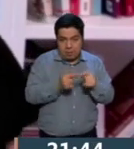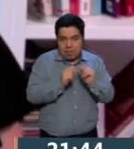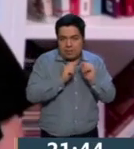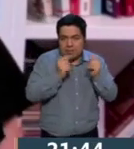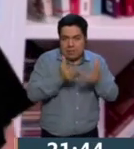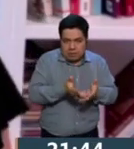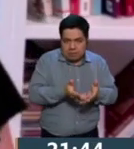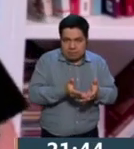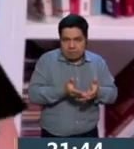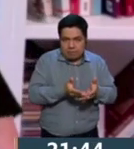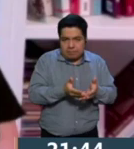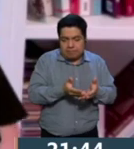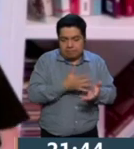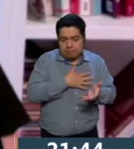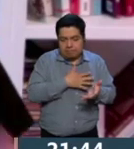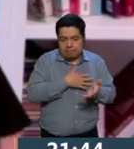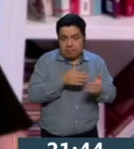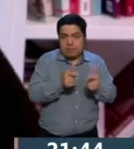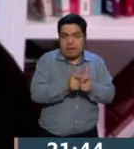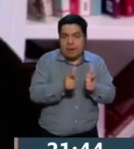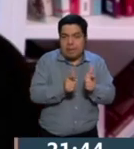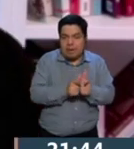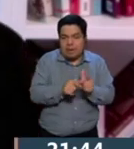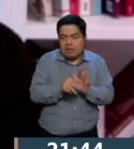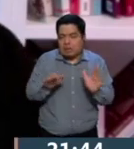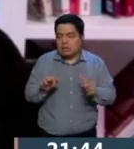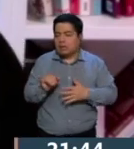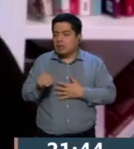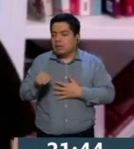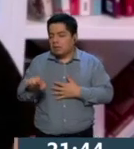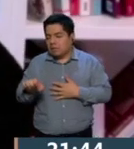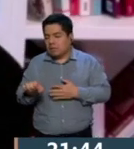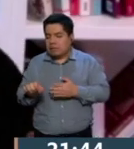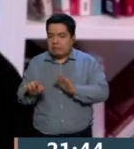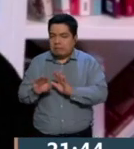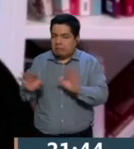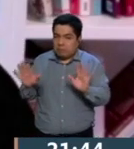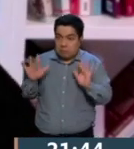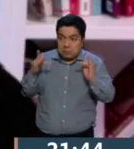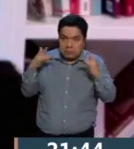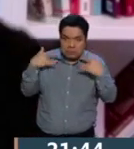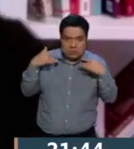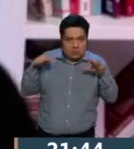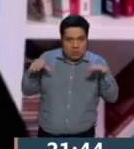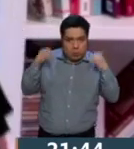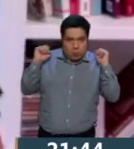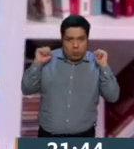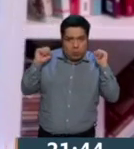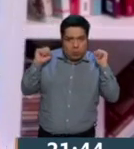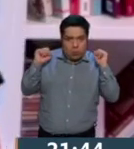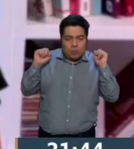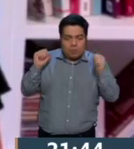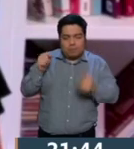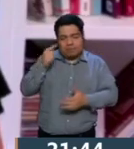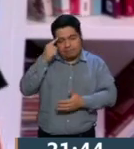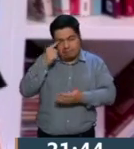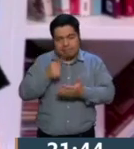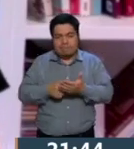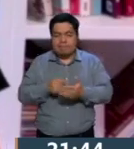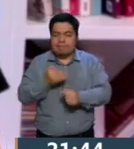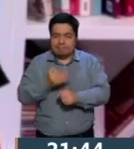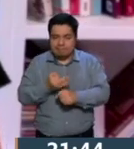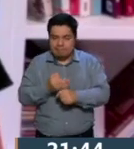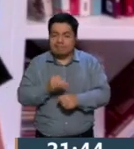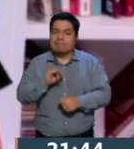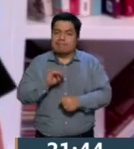ese sentido, pues me aparto no solo de los partidos, sino del mismo INE, y Dios me libre en ese sentido, pero sí creo que en este momento vale la